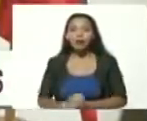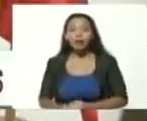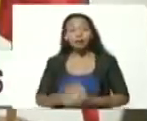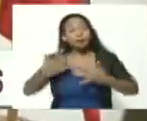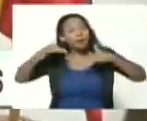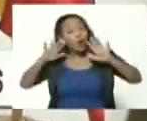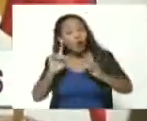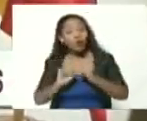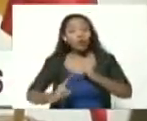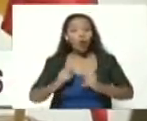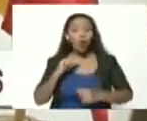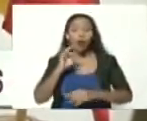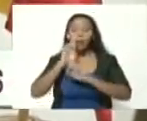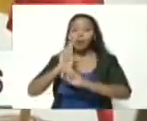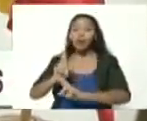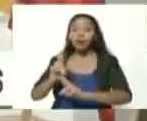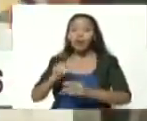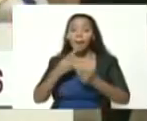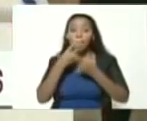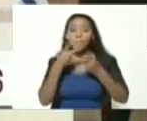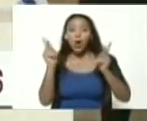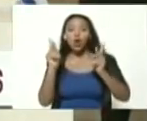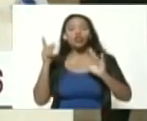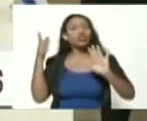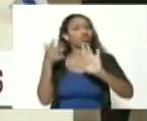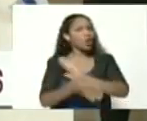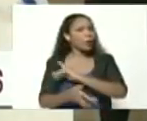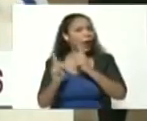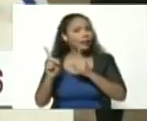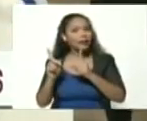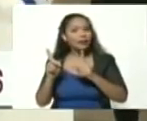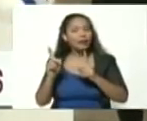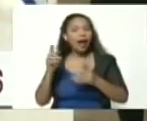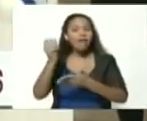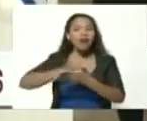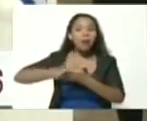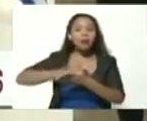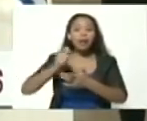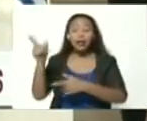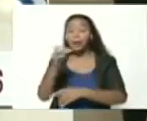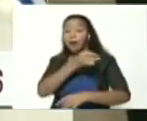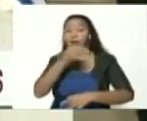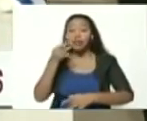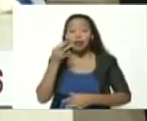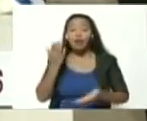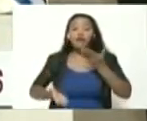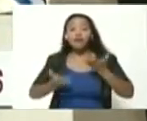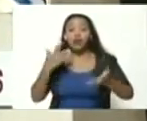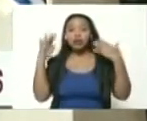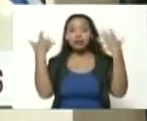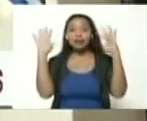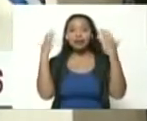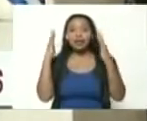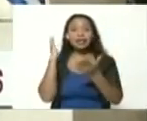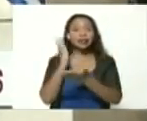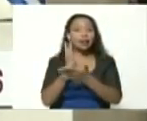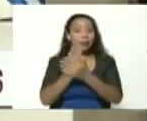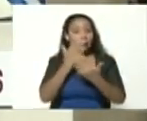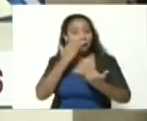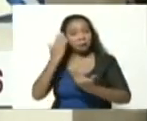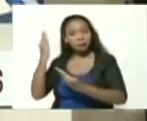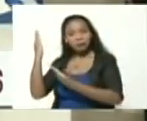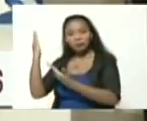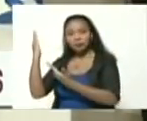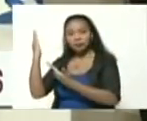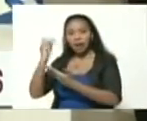los últimos resultados publicados sobre este fármaco, tiene una eficacia de 92%. Vemos allí